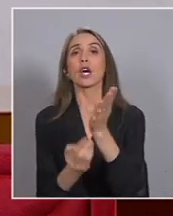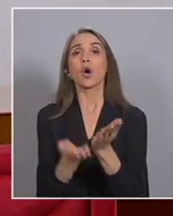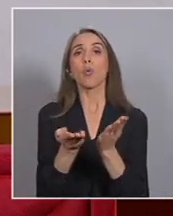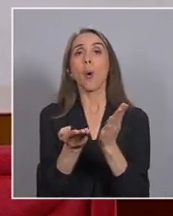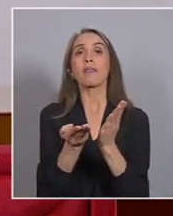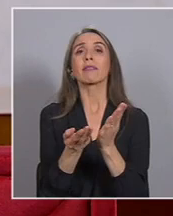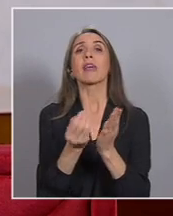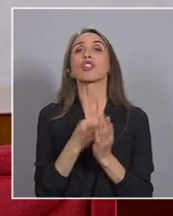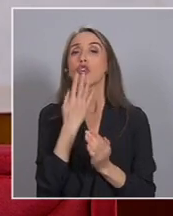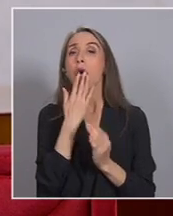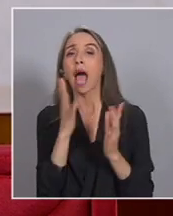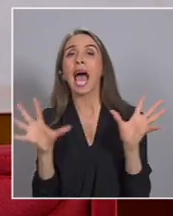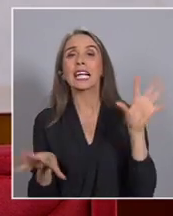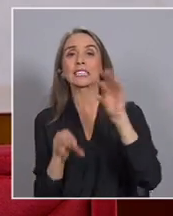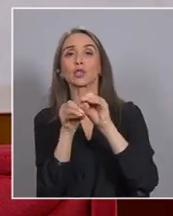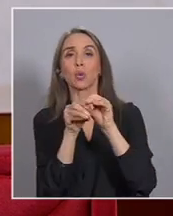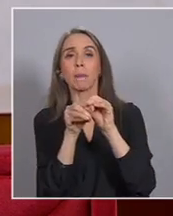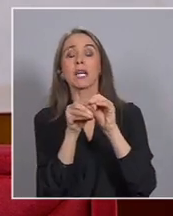extendida.